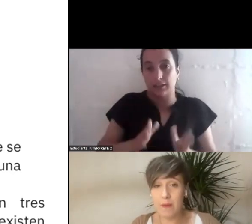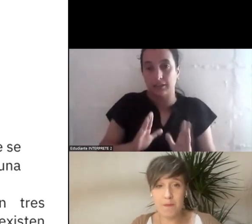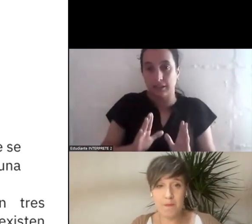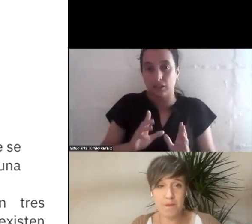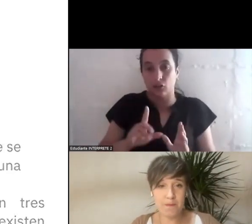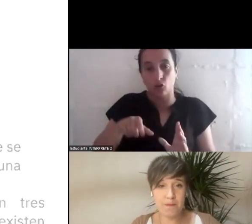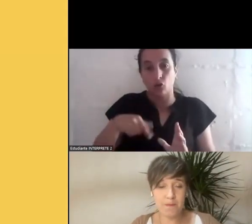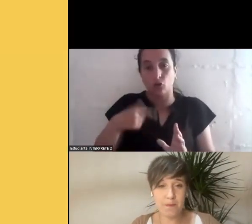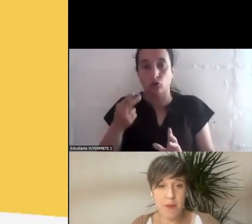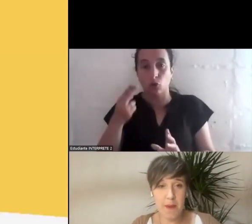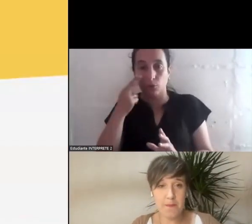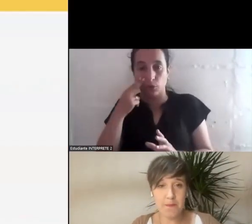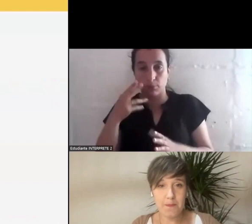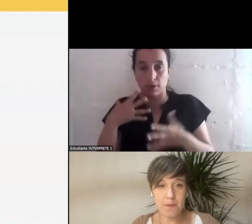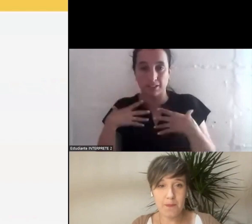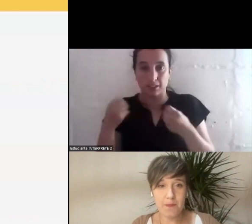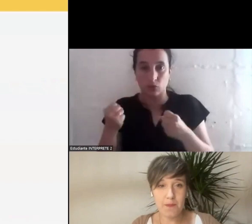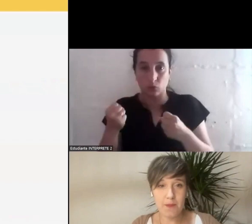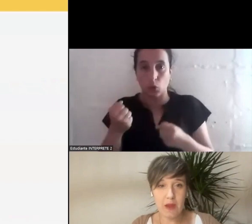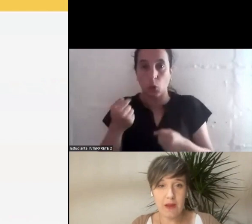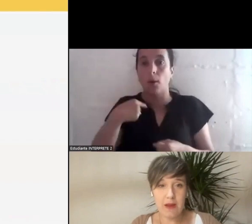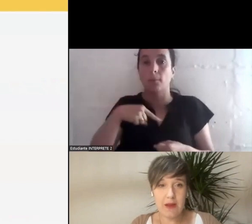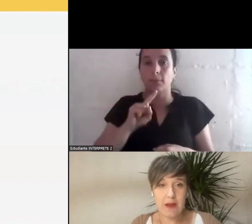salud. Bien.